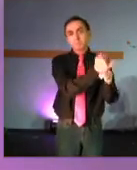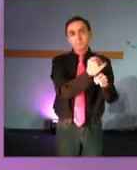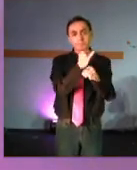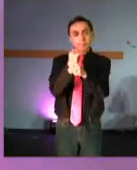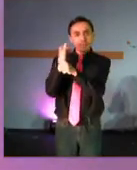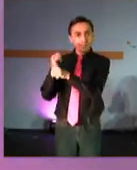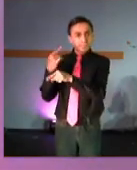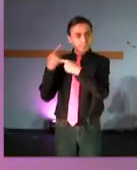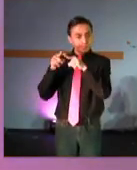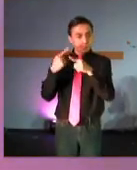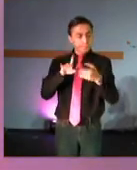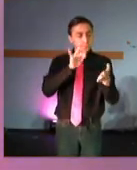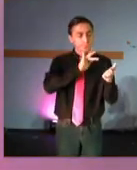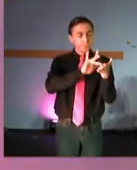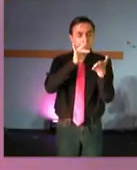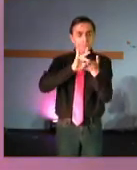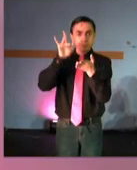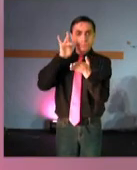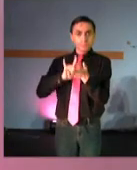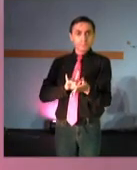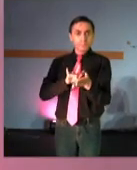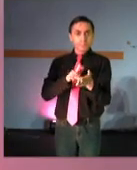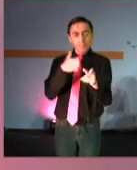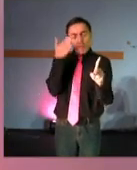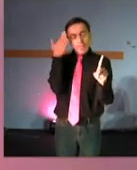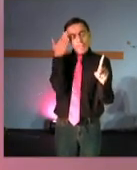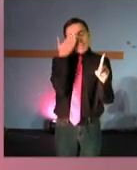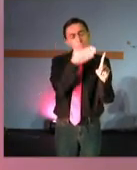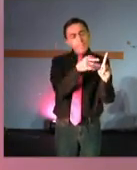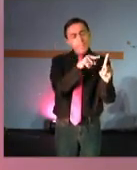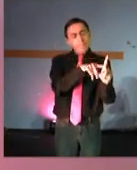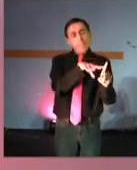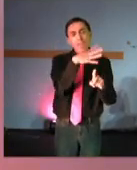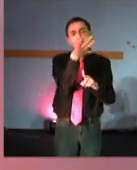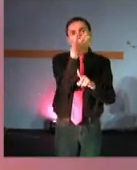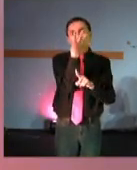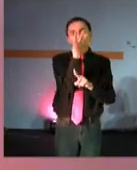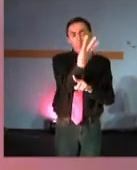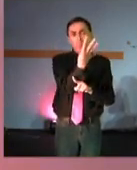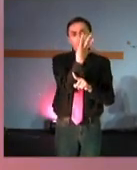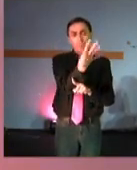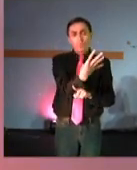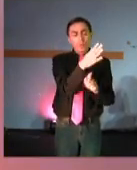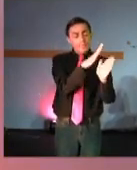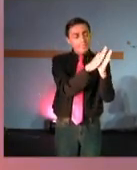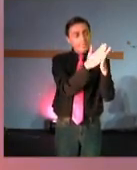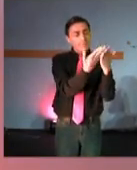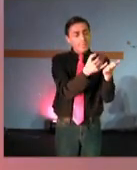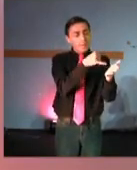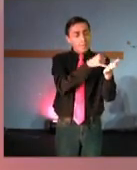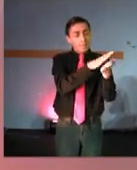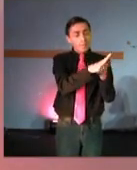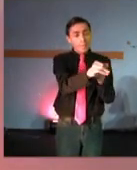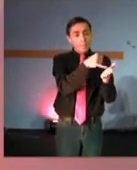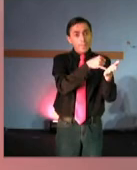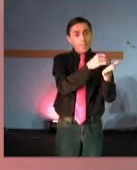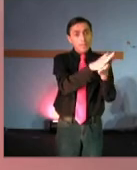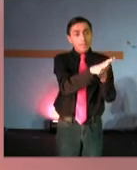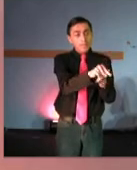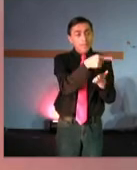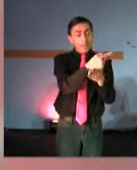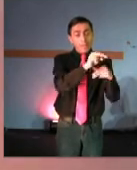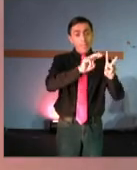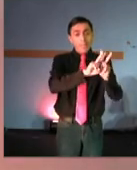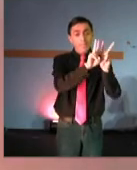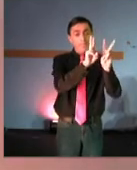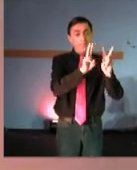y particularmente en la publicación de 4 volúmenes de Memorias de la Lucha Sandinista que